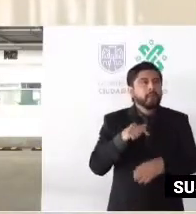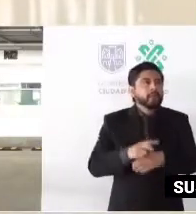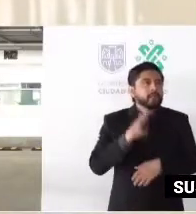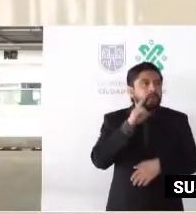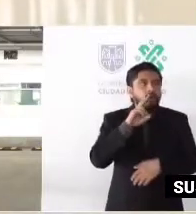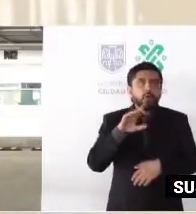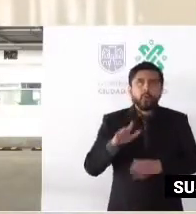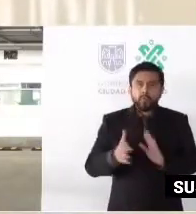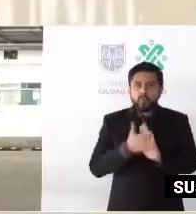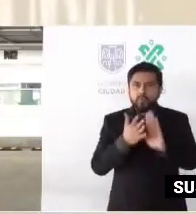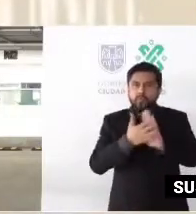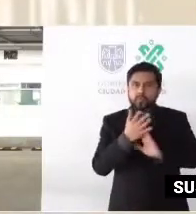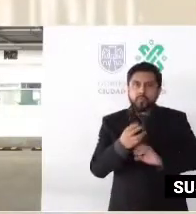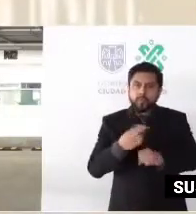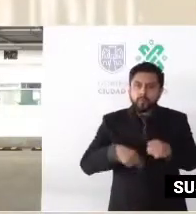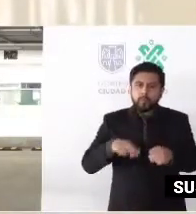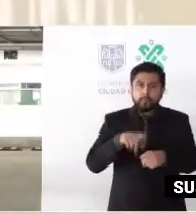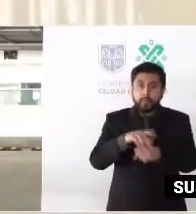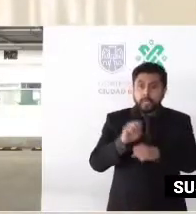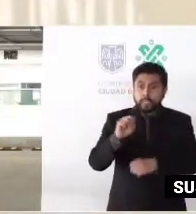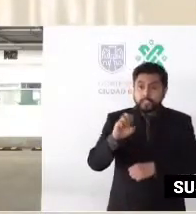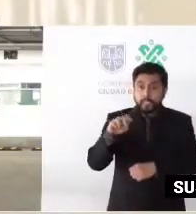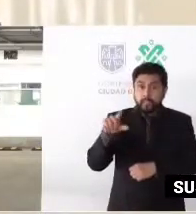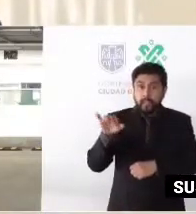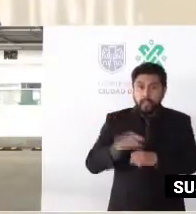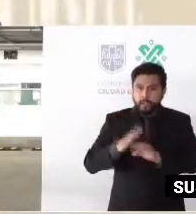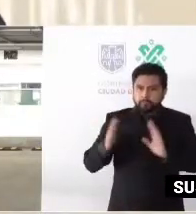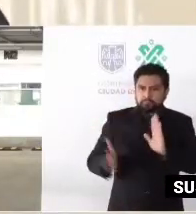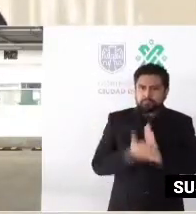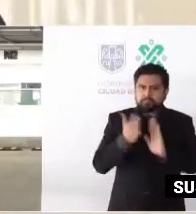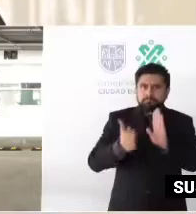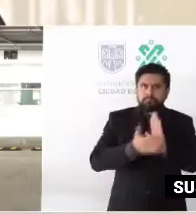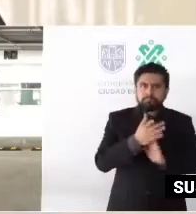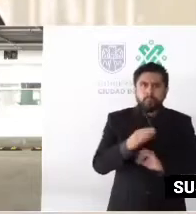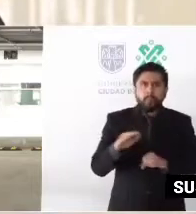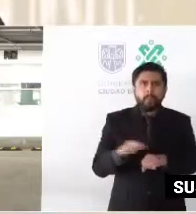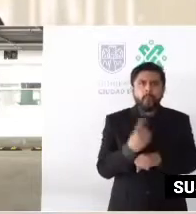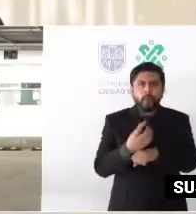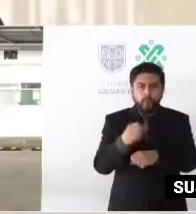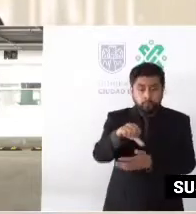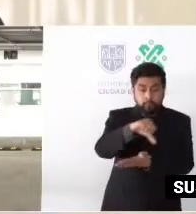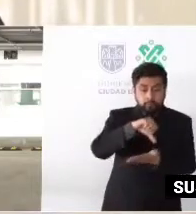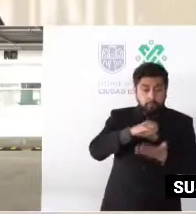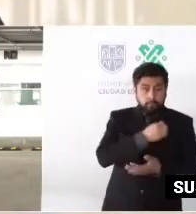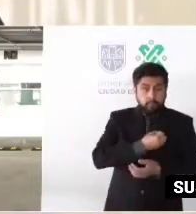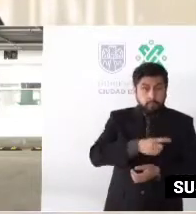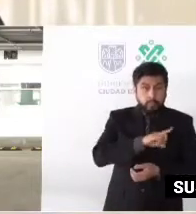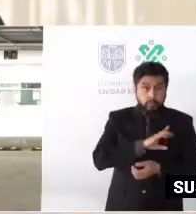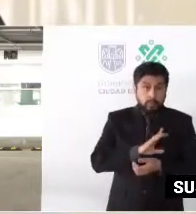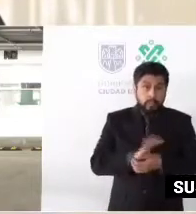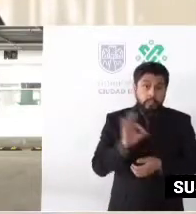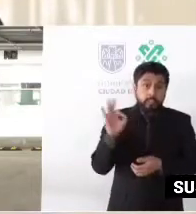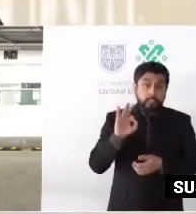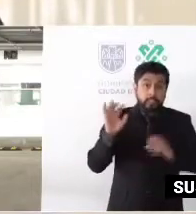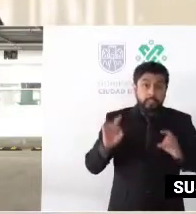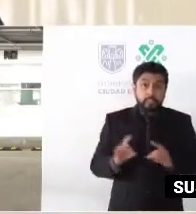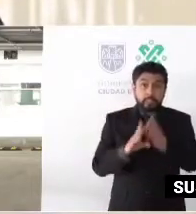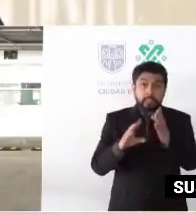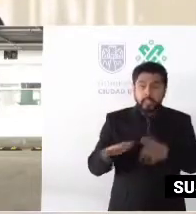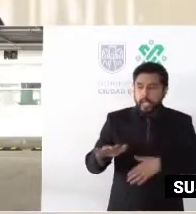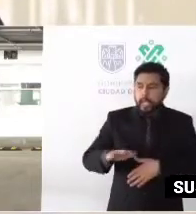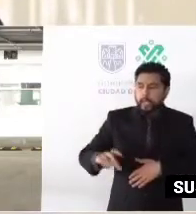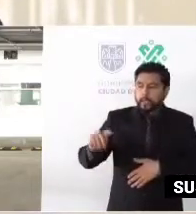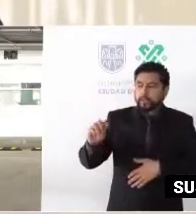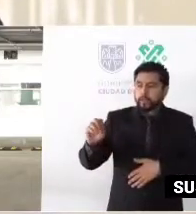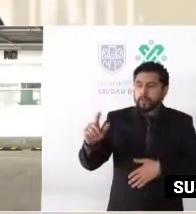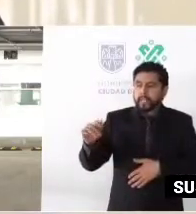la Secretaría de la Defensa Nacional, porque cuando un centro de salud refiera a un paciente de Topilejo, de la